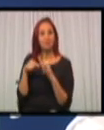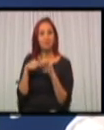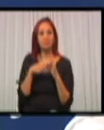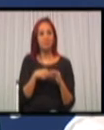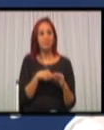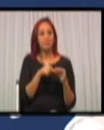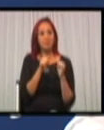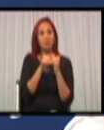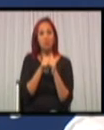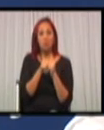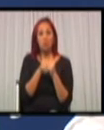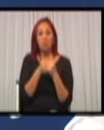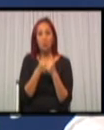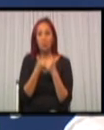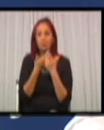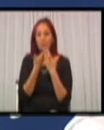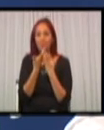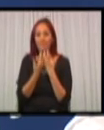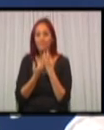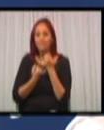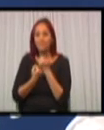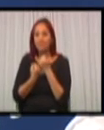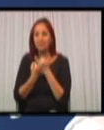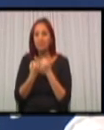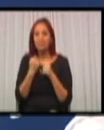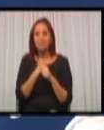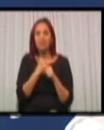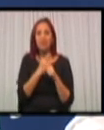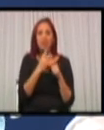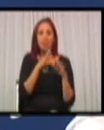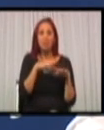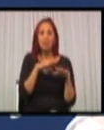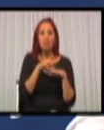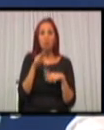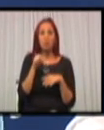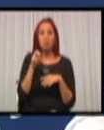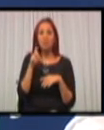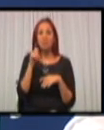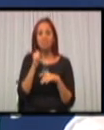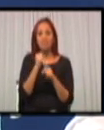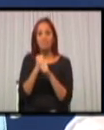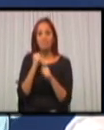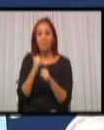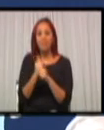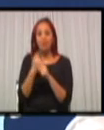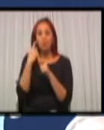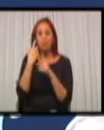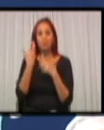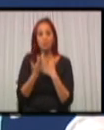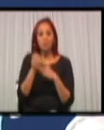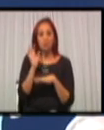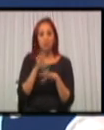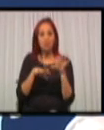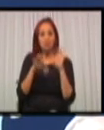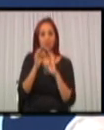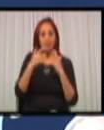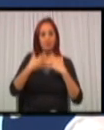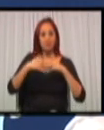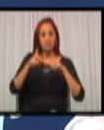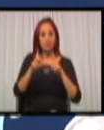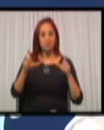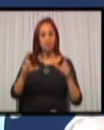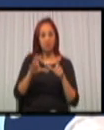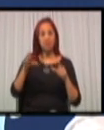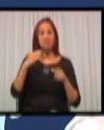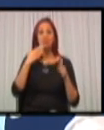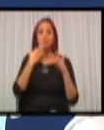una fuente de empleo. Vamos a crear una unidad de empleo que va a estar localizando empresas de la zona y